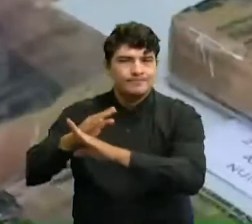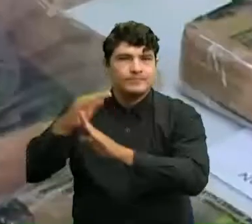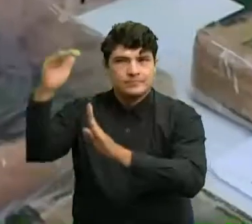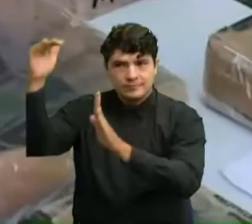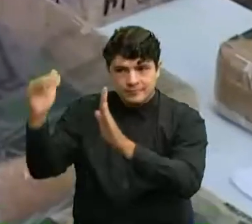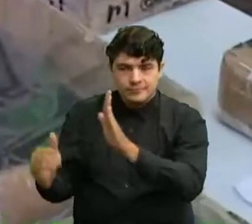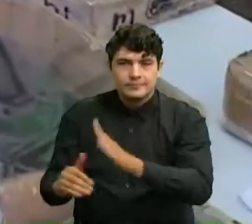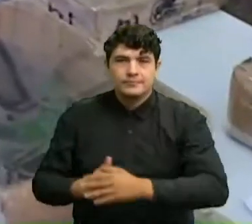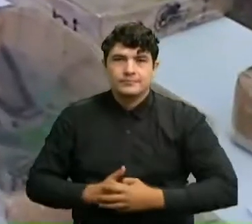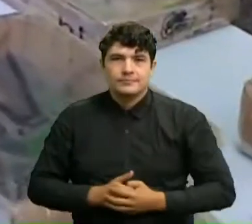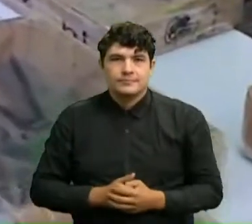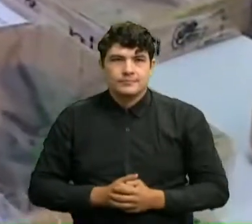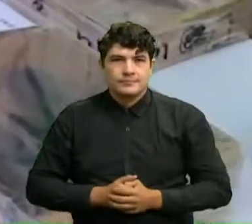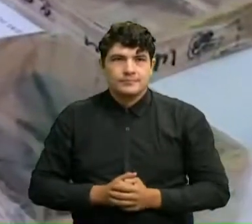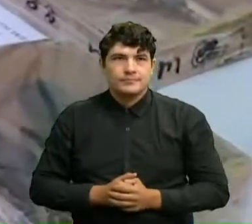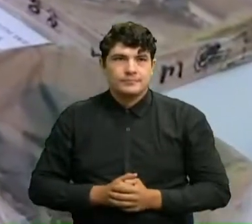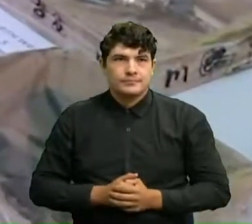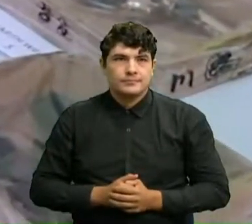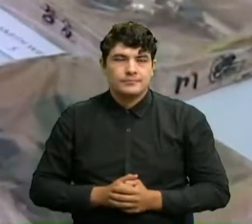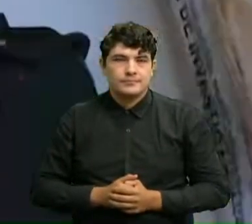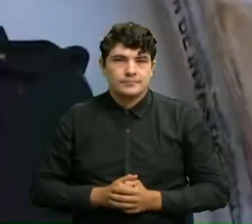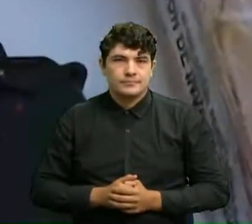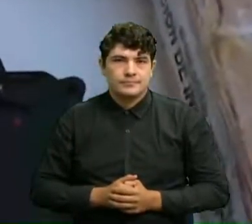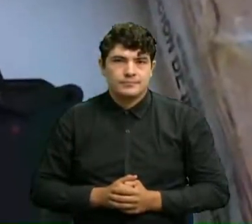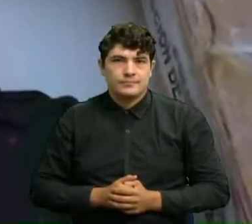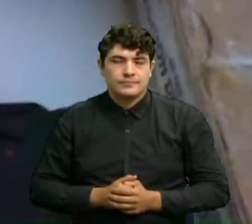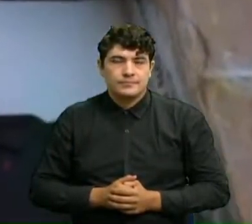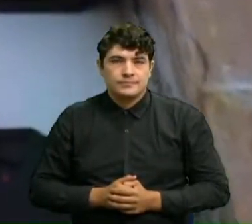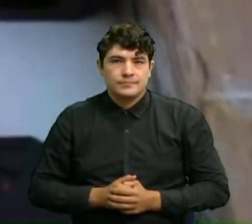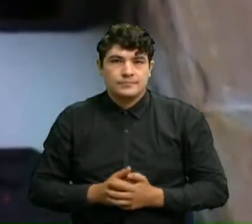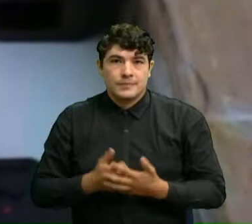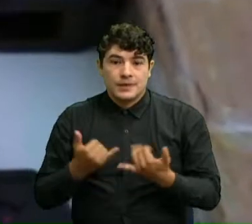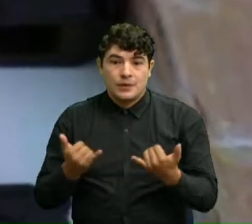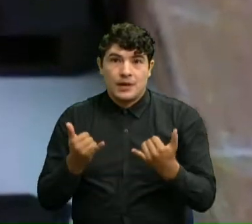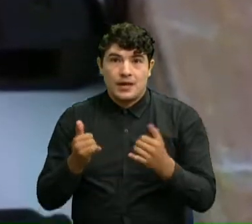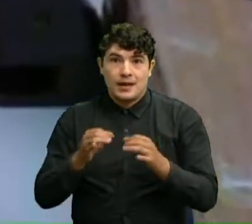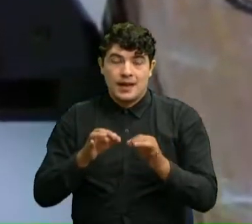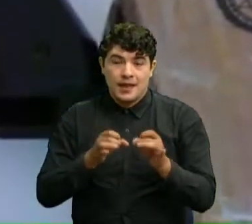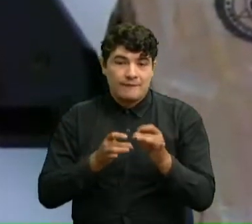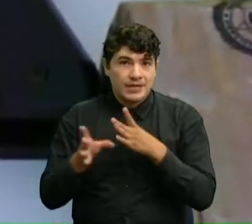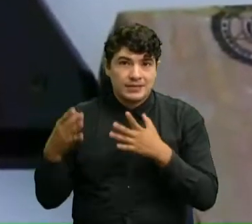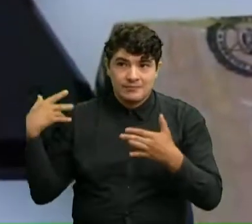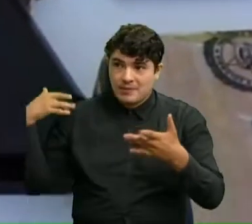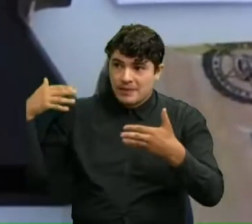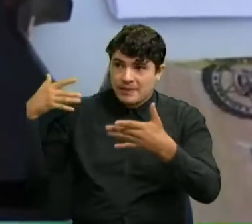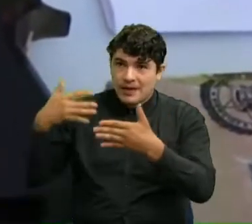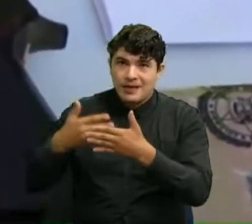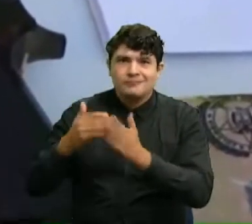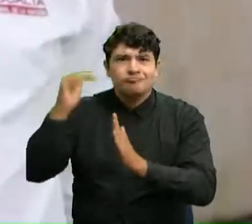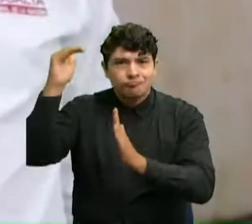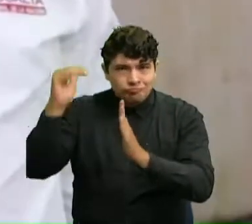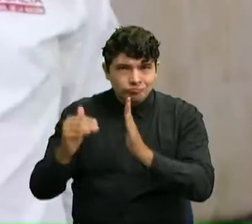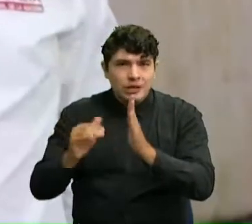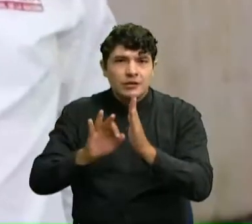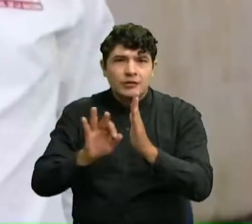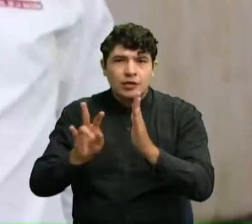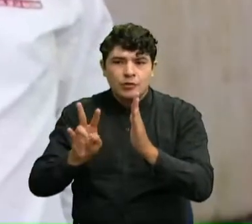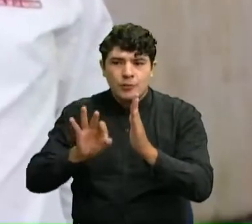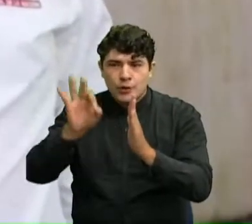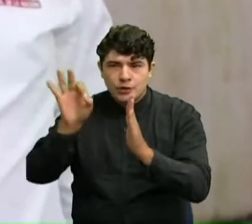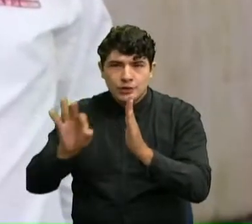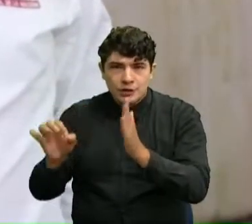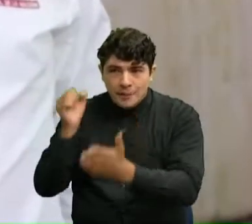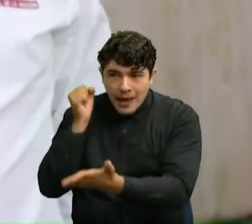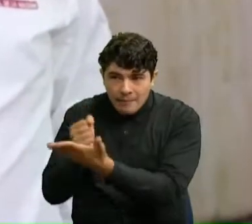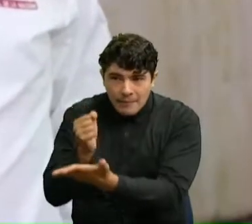ciudadana, principalmente como el homicidio, teniendo en cuenta que a la fecha se han logrado una reducción del 32%. Hoy traemos acá un pequeño